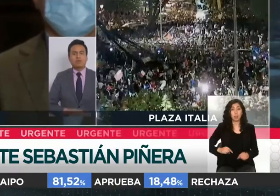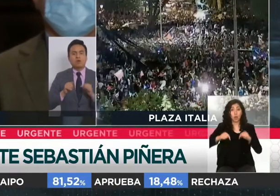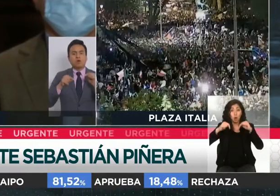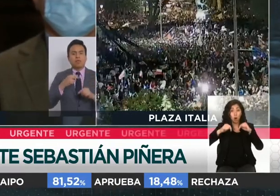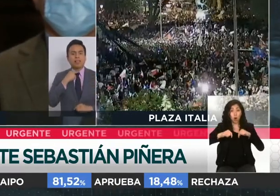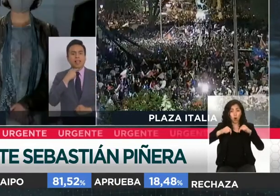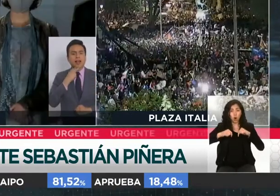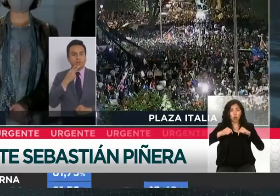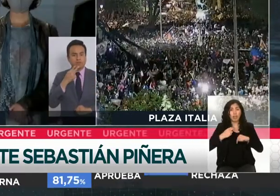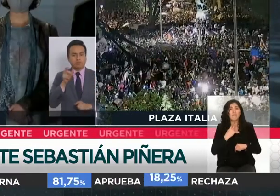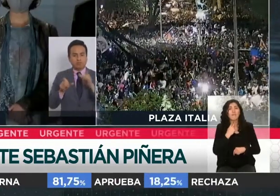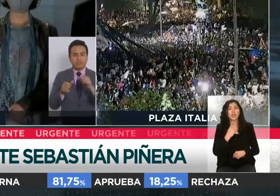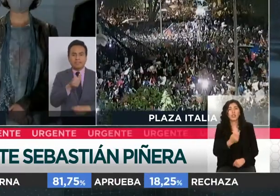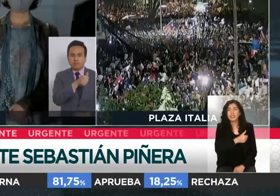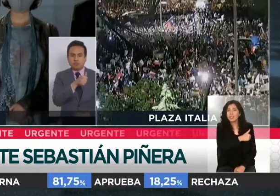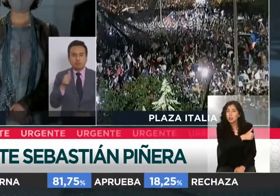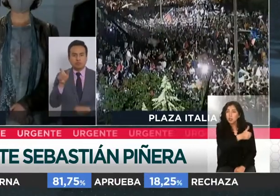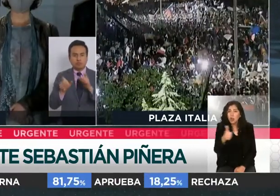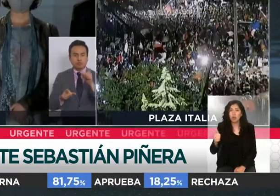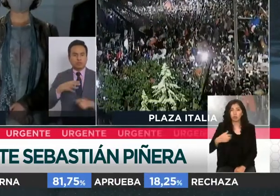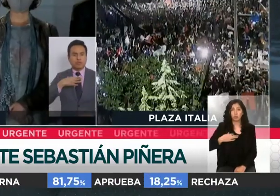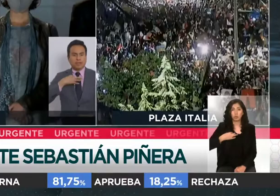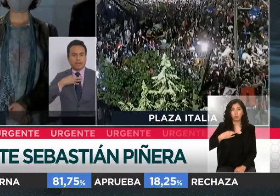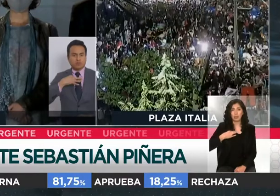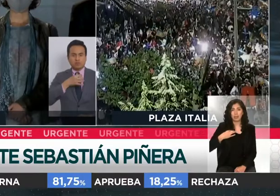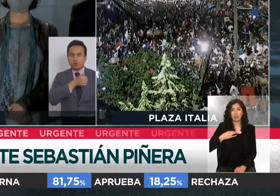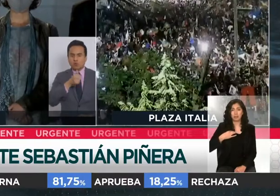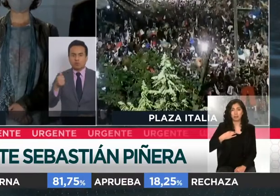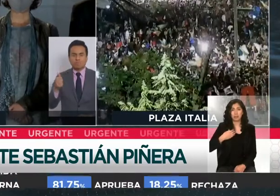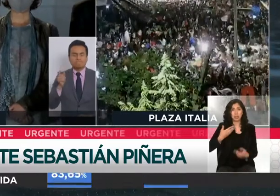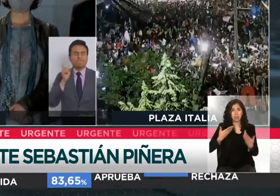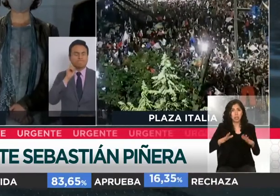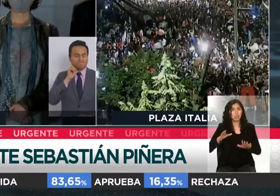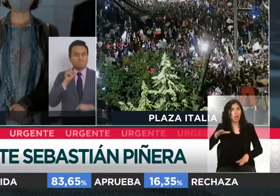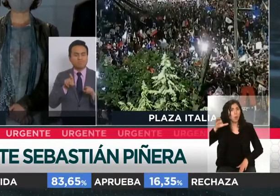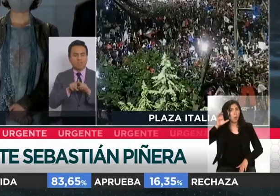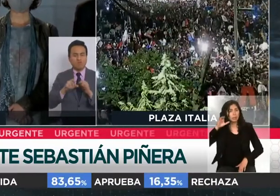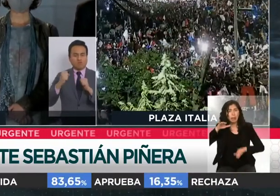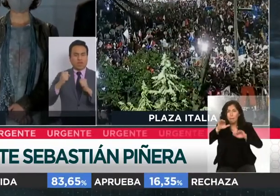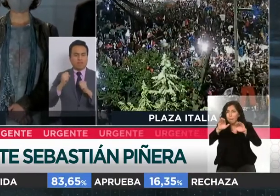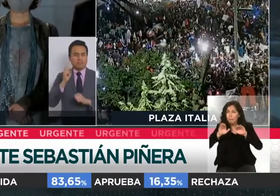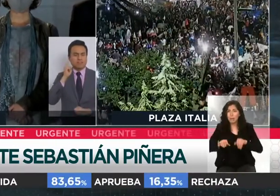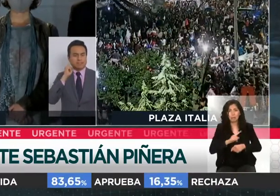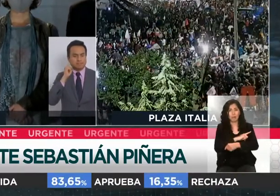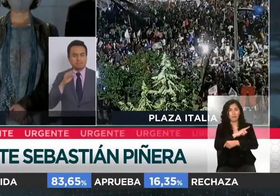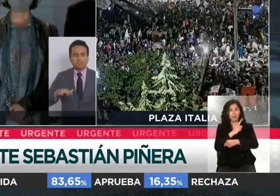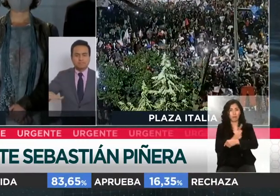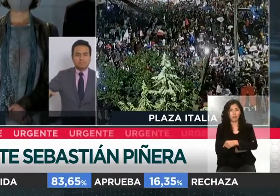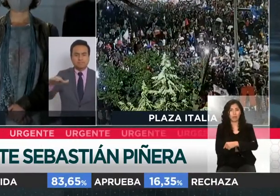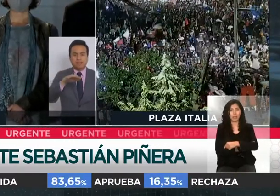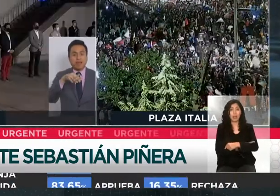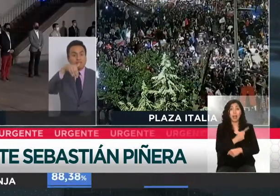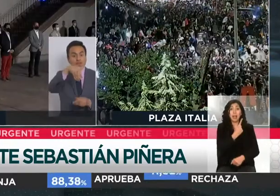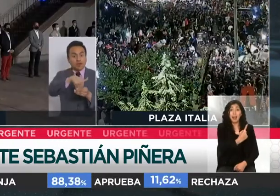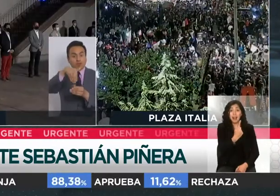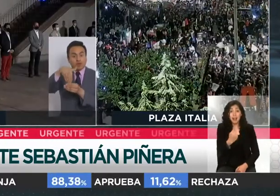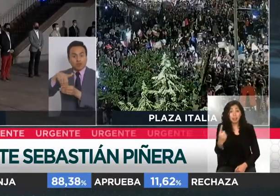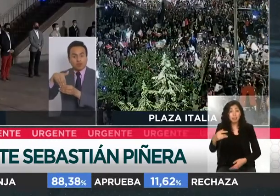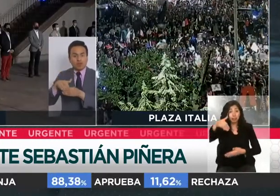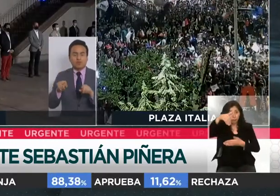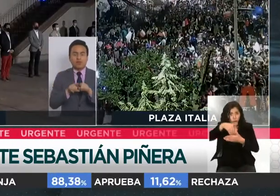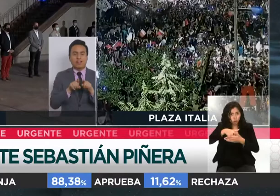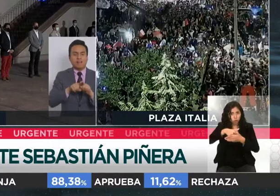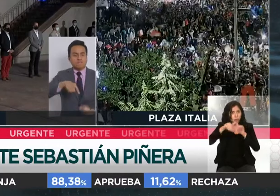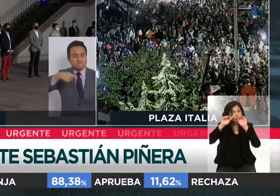voz de todos los ciudadanos se ha escuchado con la misma fuerza y cada voto ha tenido el